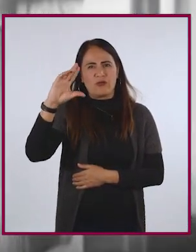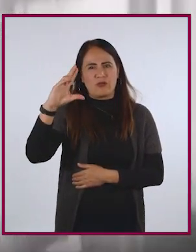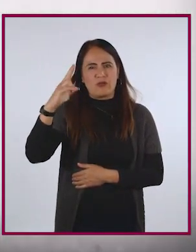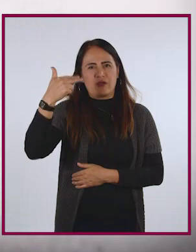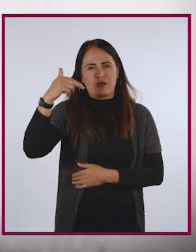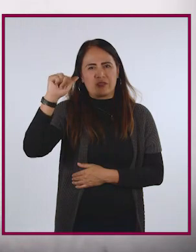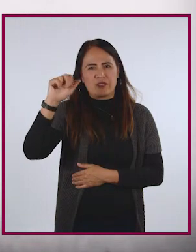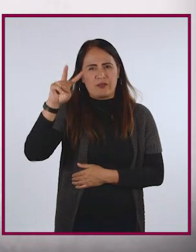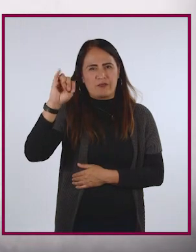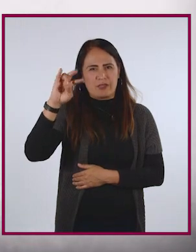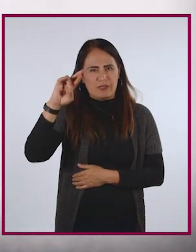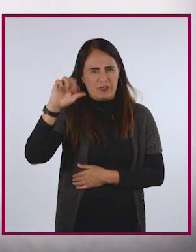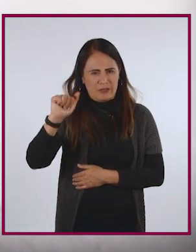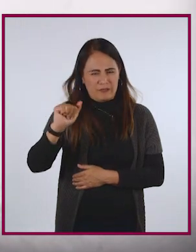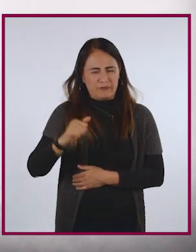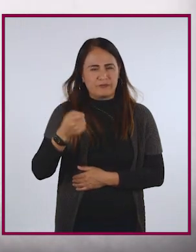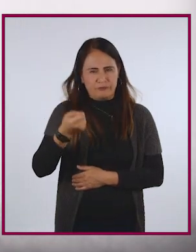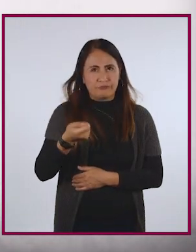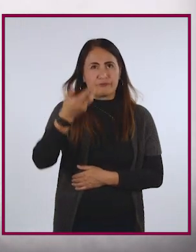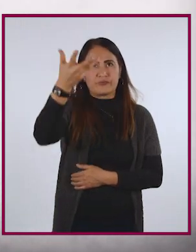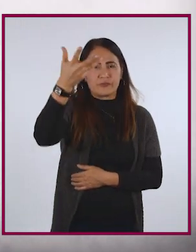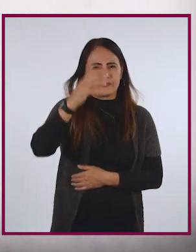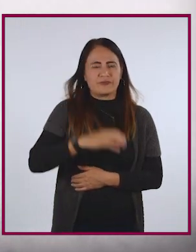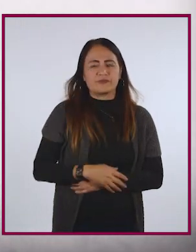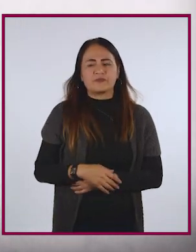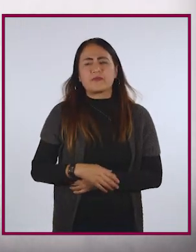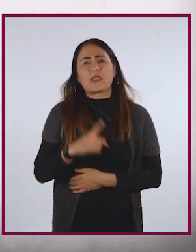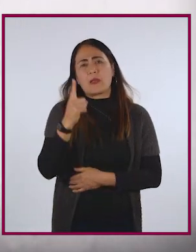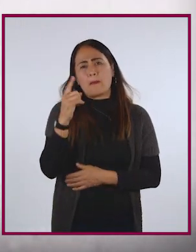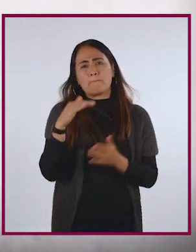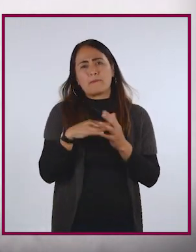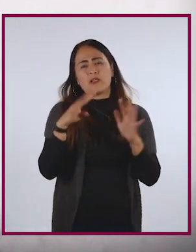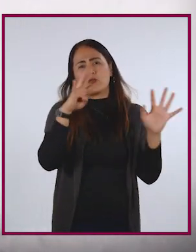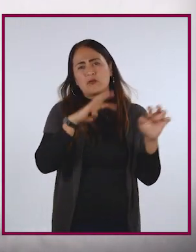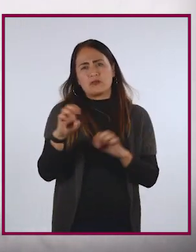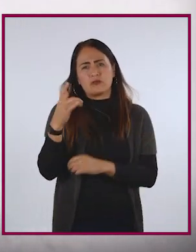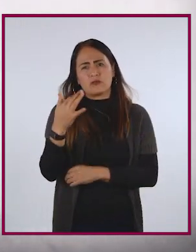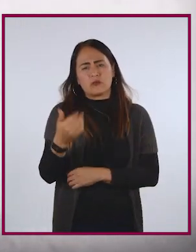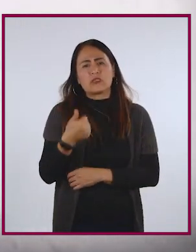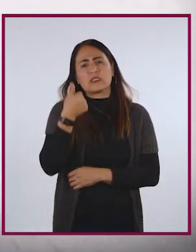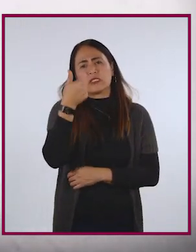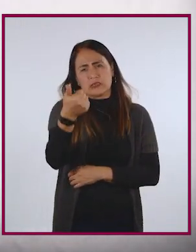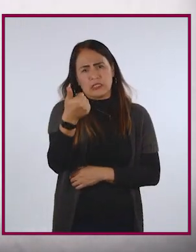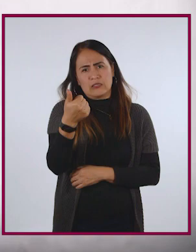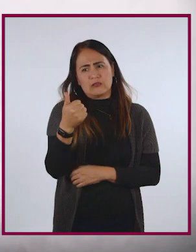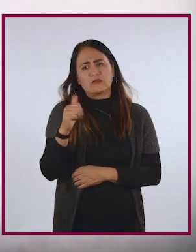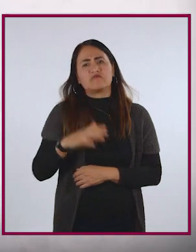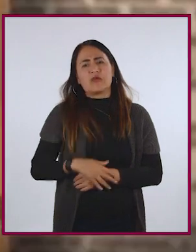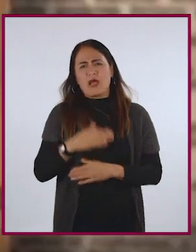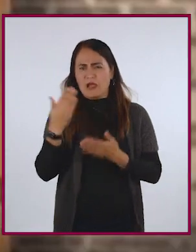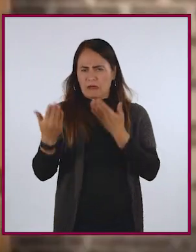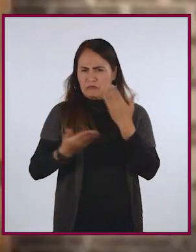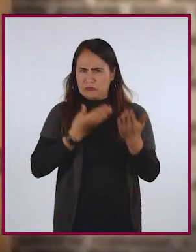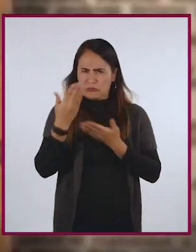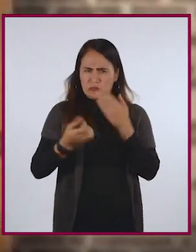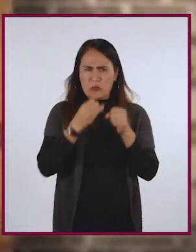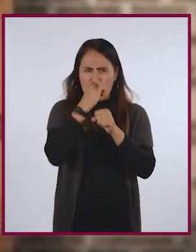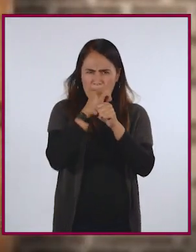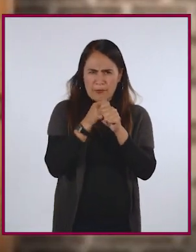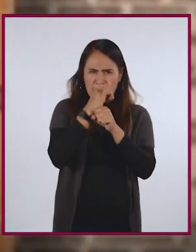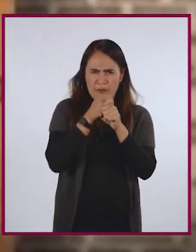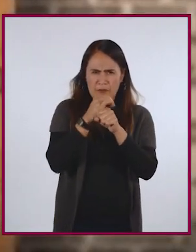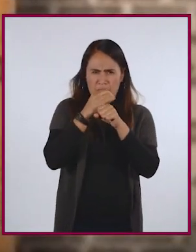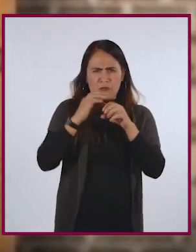apellido y al de Enrique Chavira. En 1956, Guillermo Haro publicó un estudio